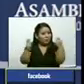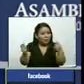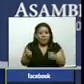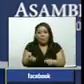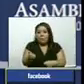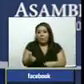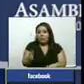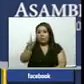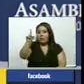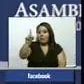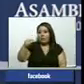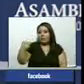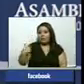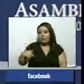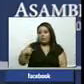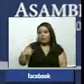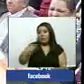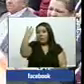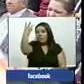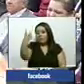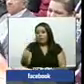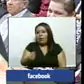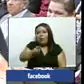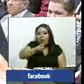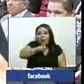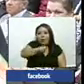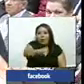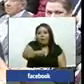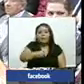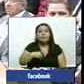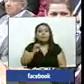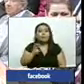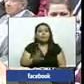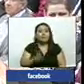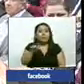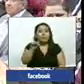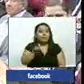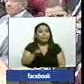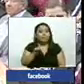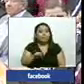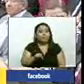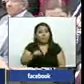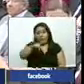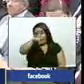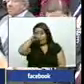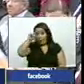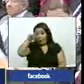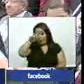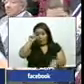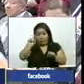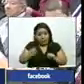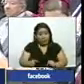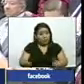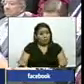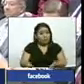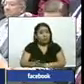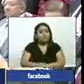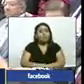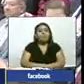próximo 1 de noviembre, el Día del Locutor. Que han hecho de este oficio, como podríamos decir,